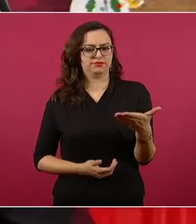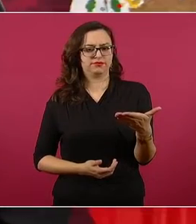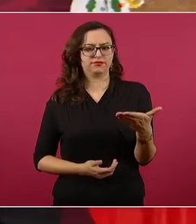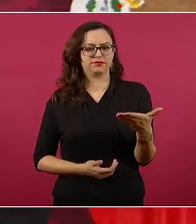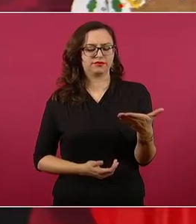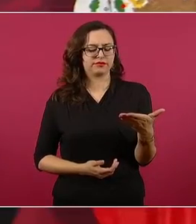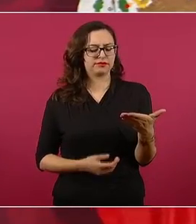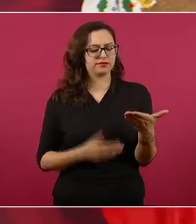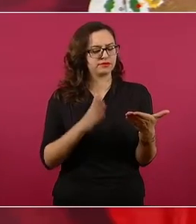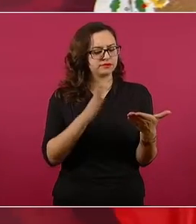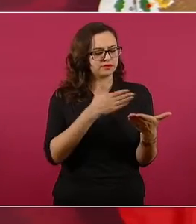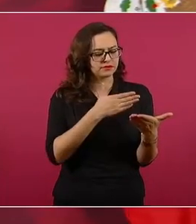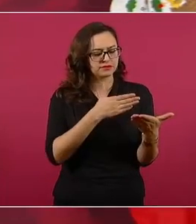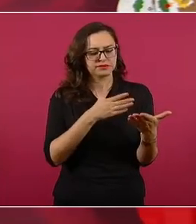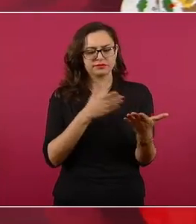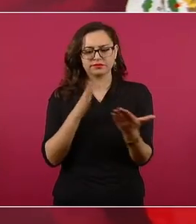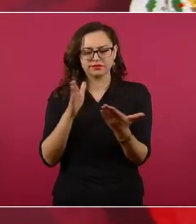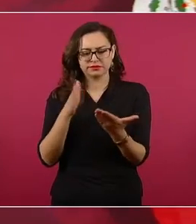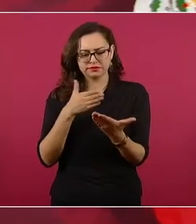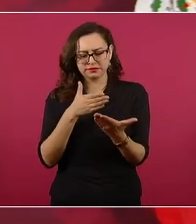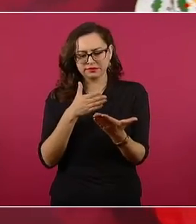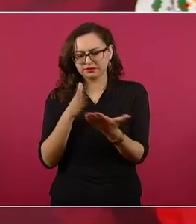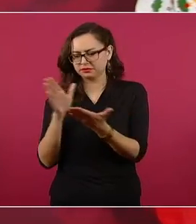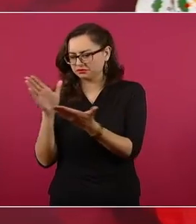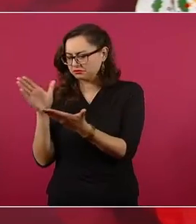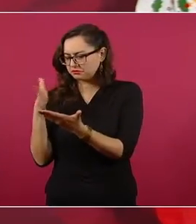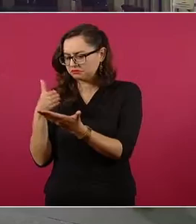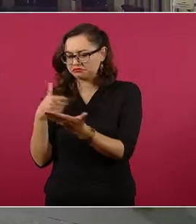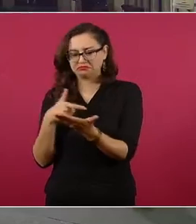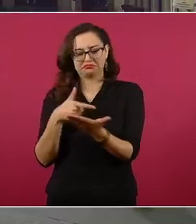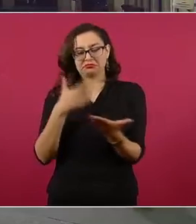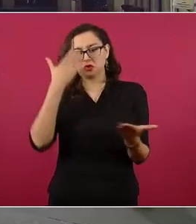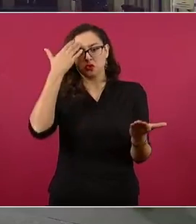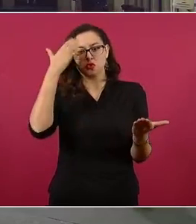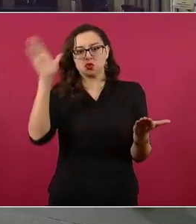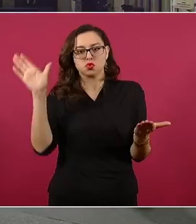y los veo, pues no conozco a ninguno,